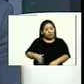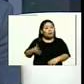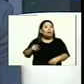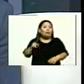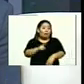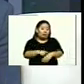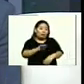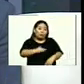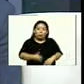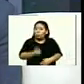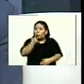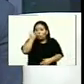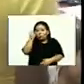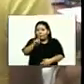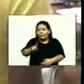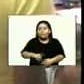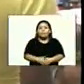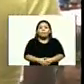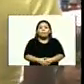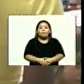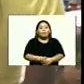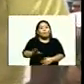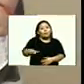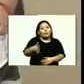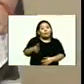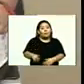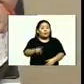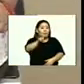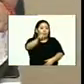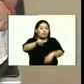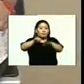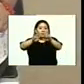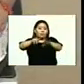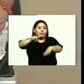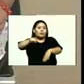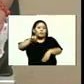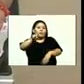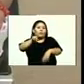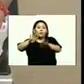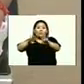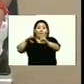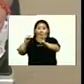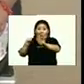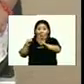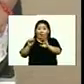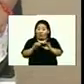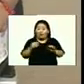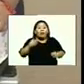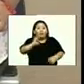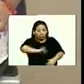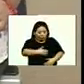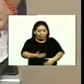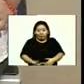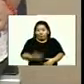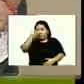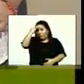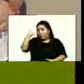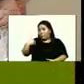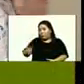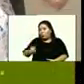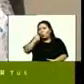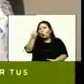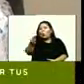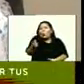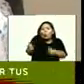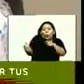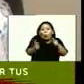a temprana edad. Al menos 19,190 embarazos en niñas y adolescentes entre las edades